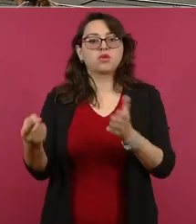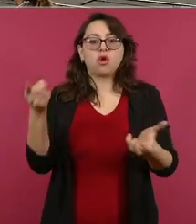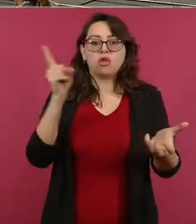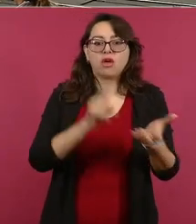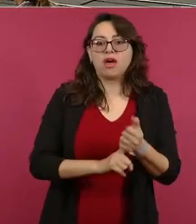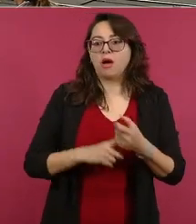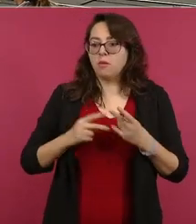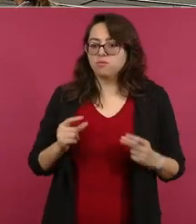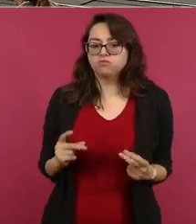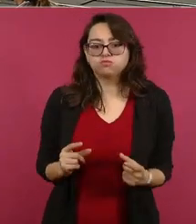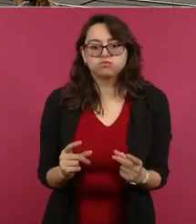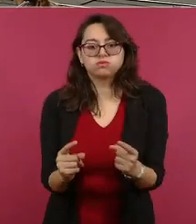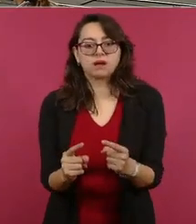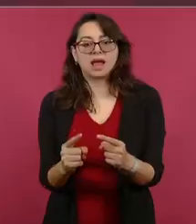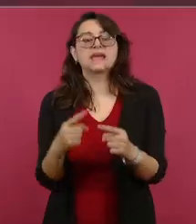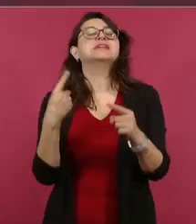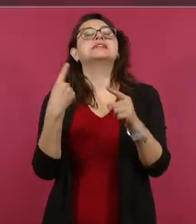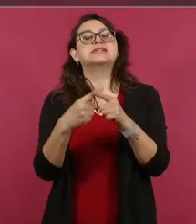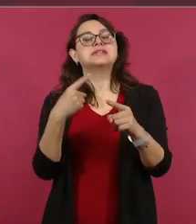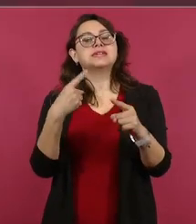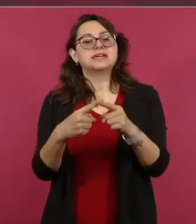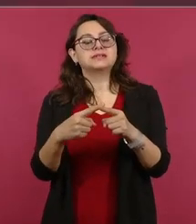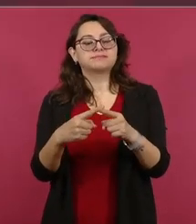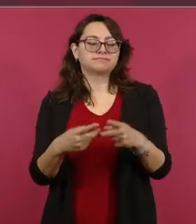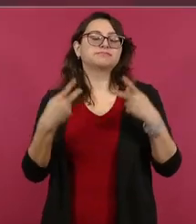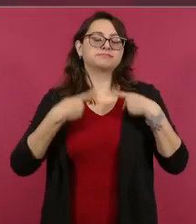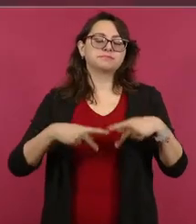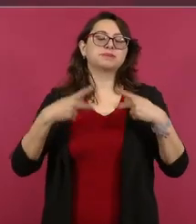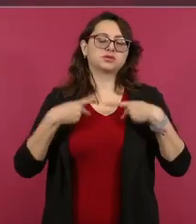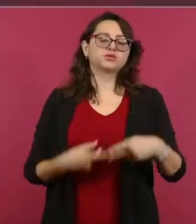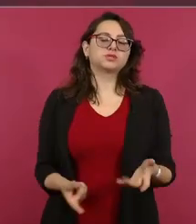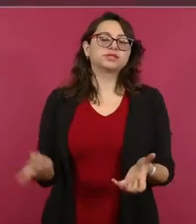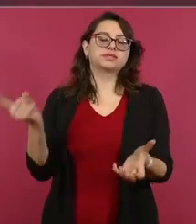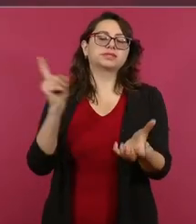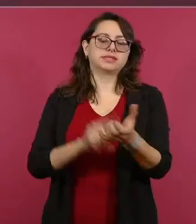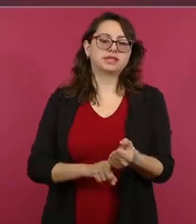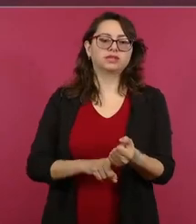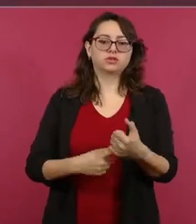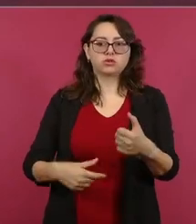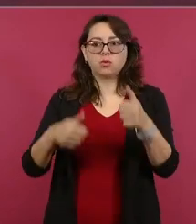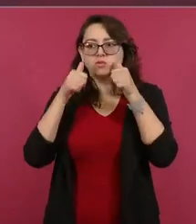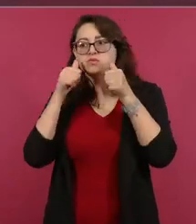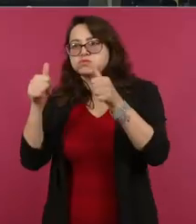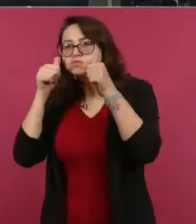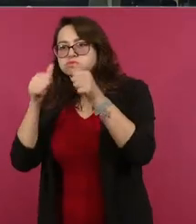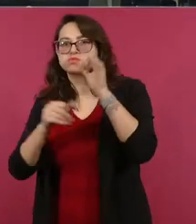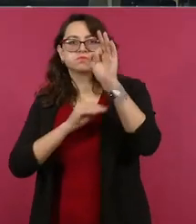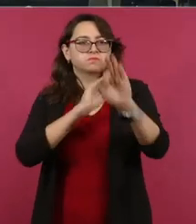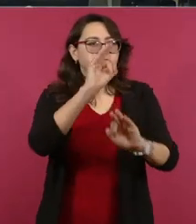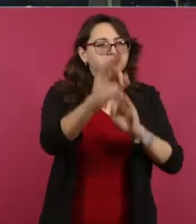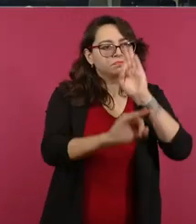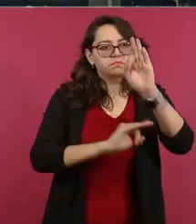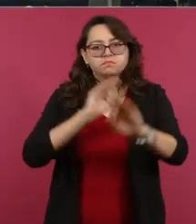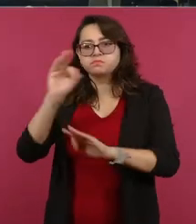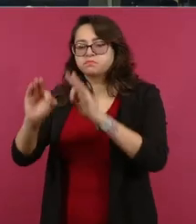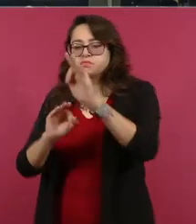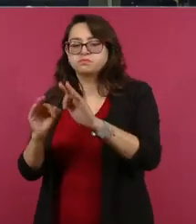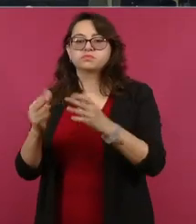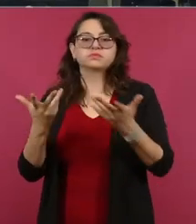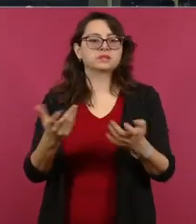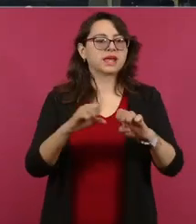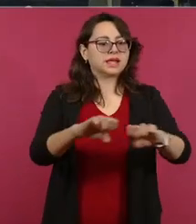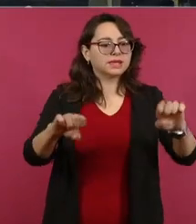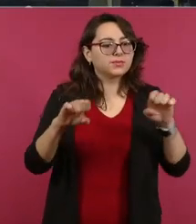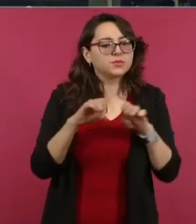pues son los que van a dar la atención y los